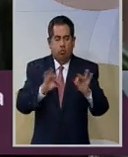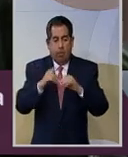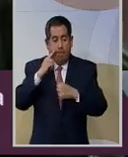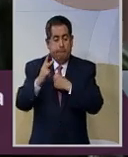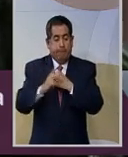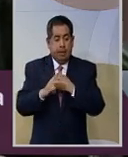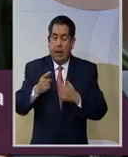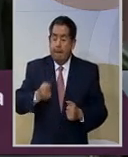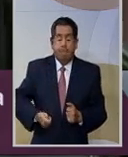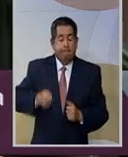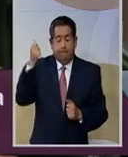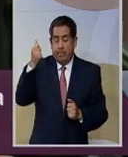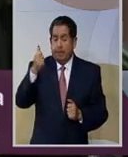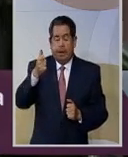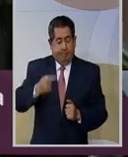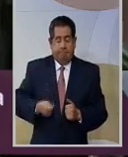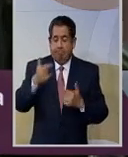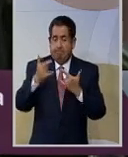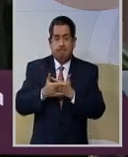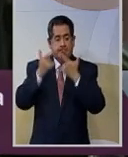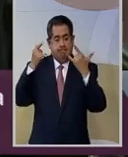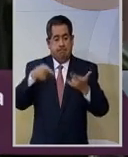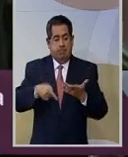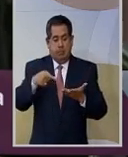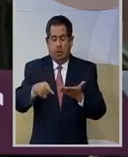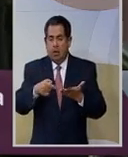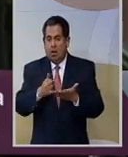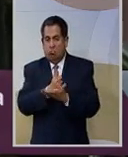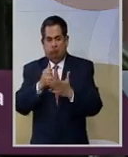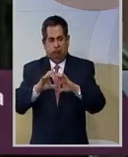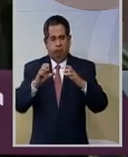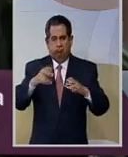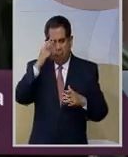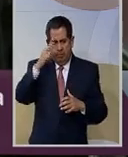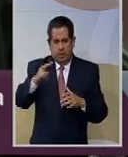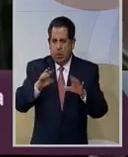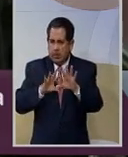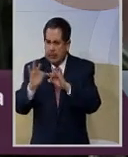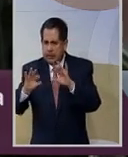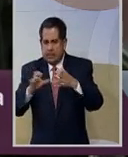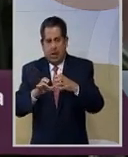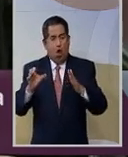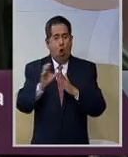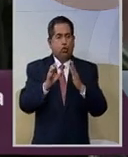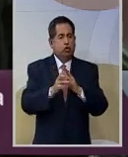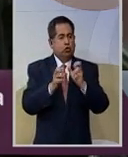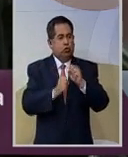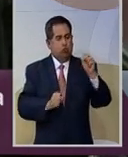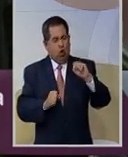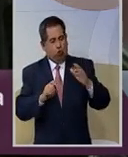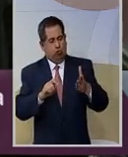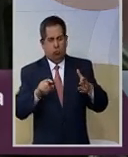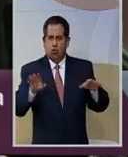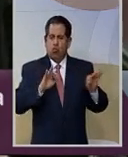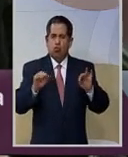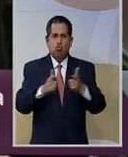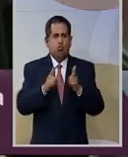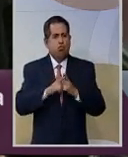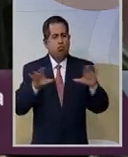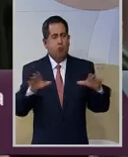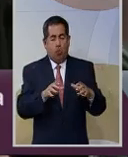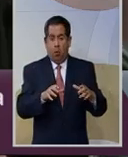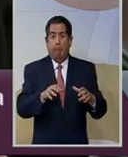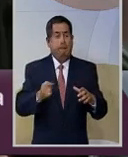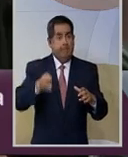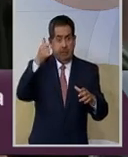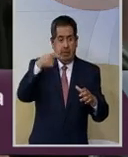es la primera vez que en estos últimos años estamos eligiendo una Asamblea Constituyente precisamente para